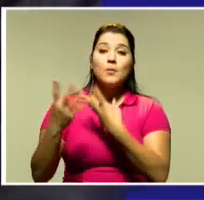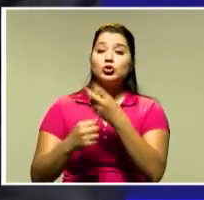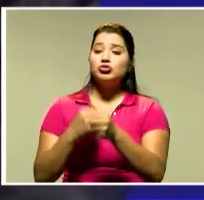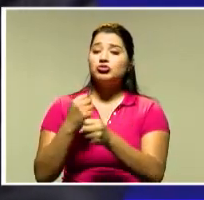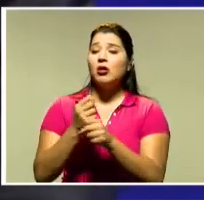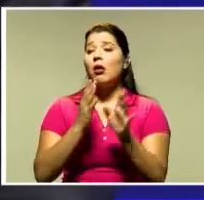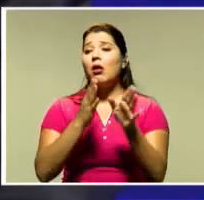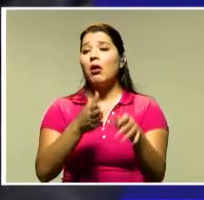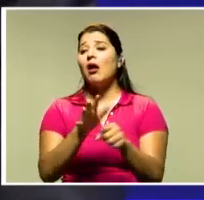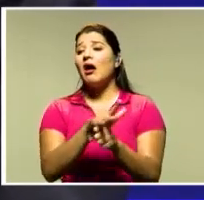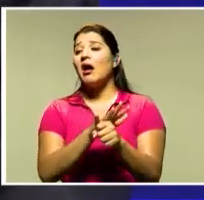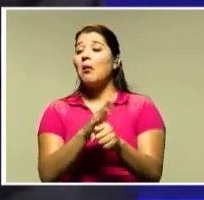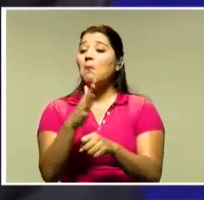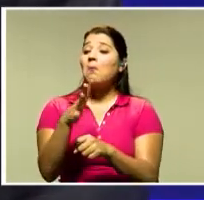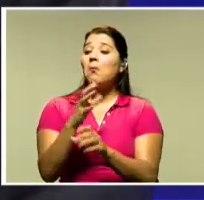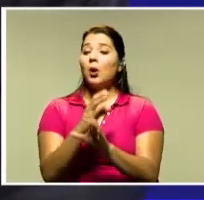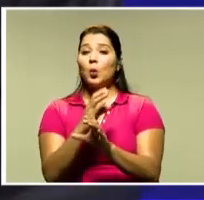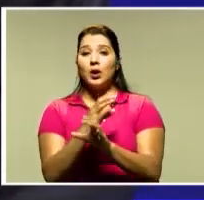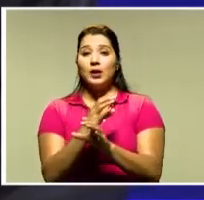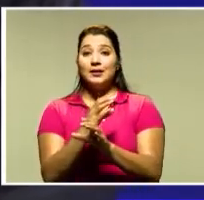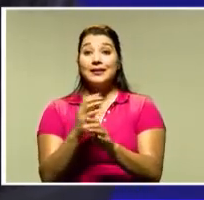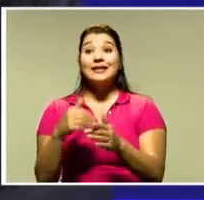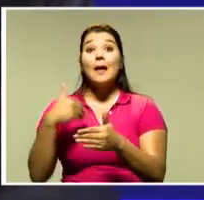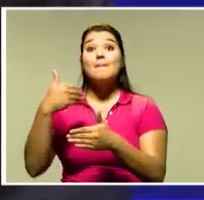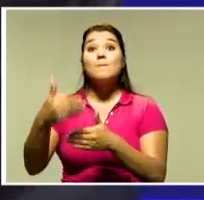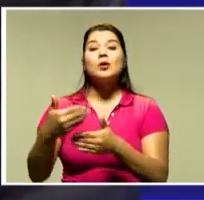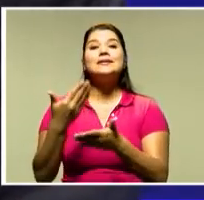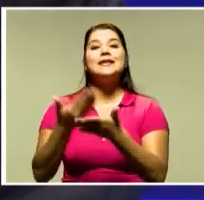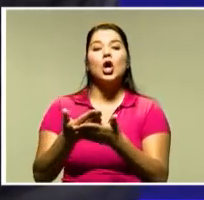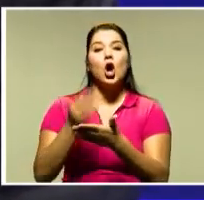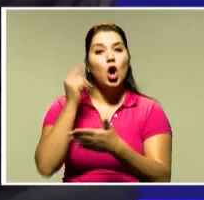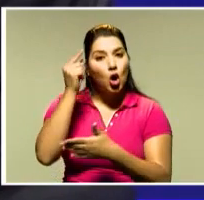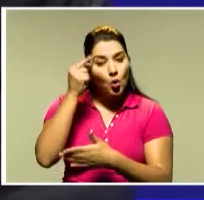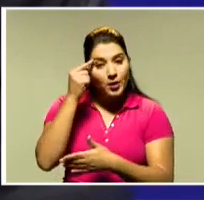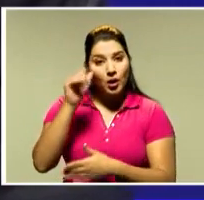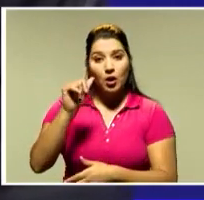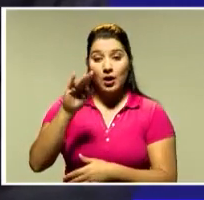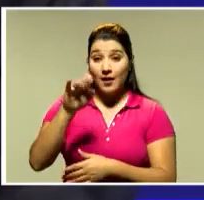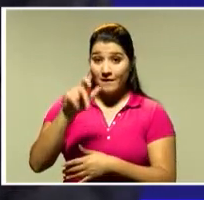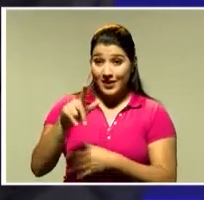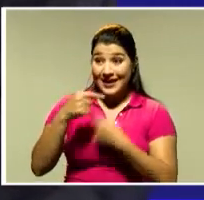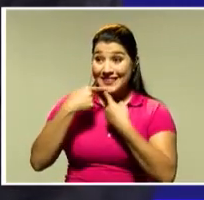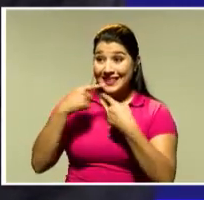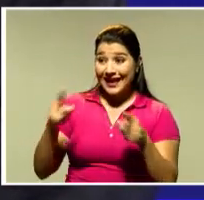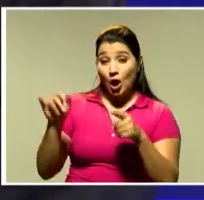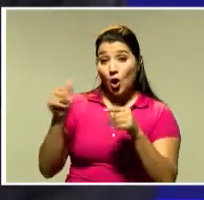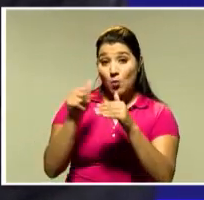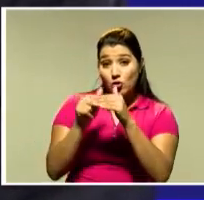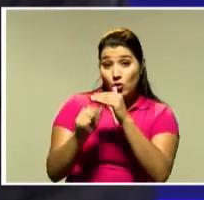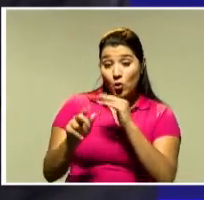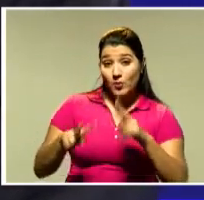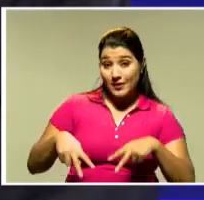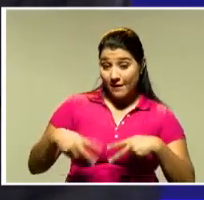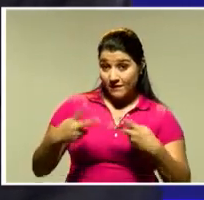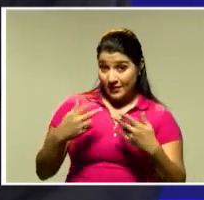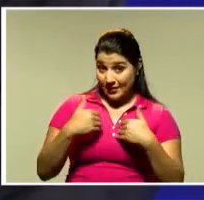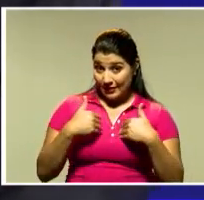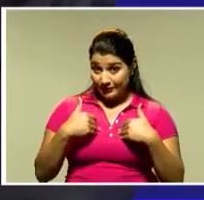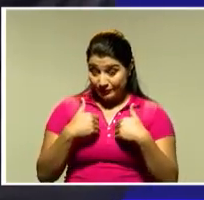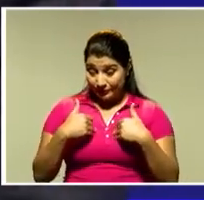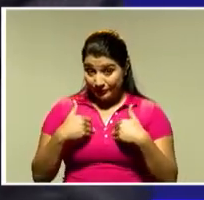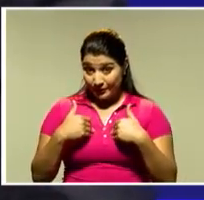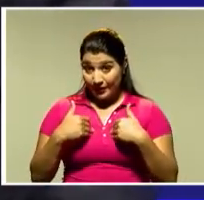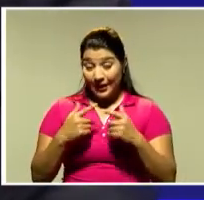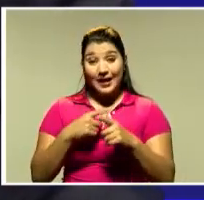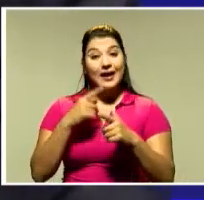estaba ahí medio resguardada. Vino el gobierno de Don Abel, lo decretaron como refugio de vida silvestre y